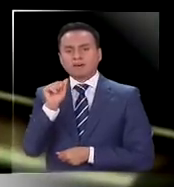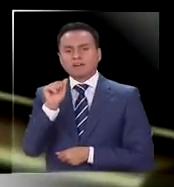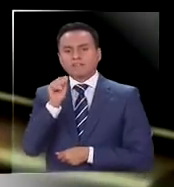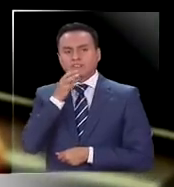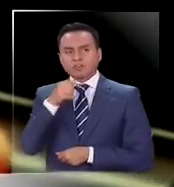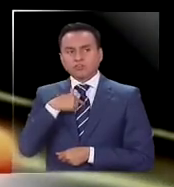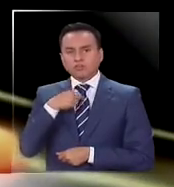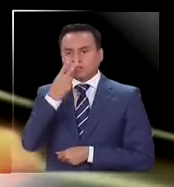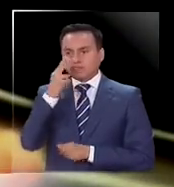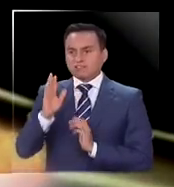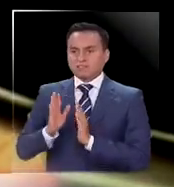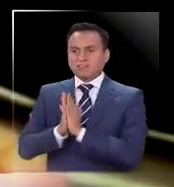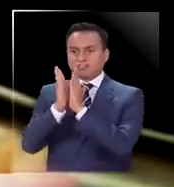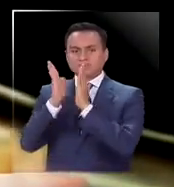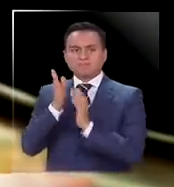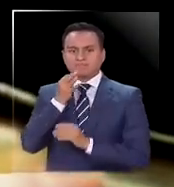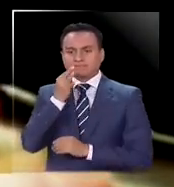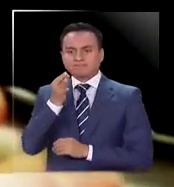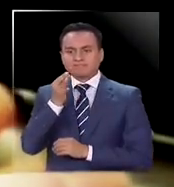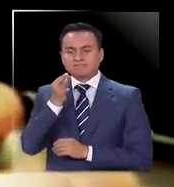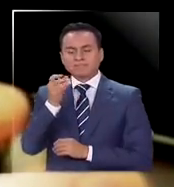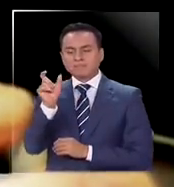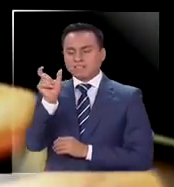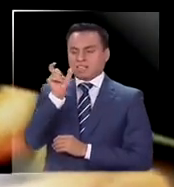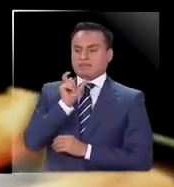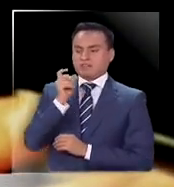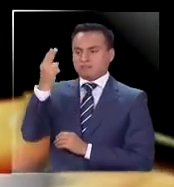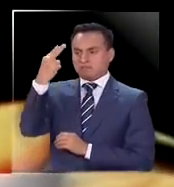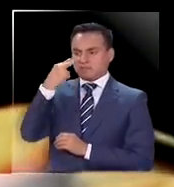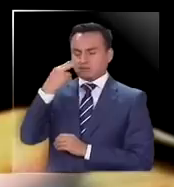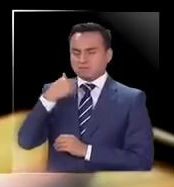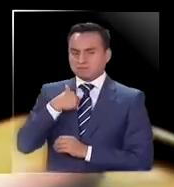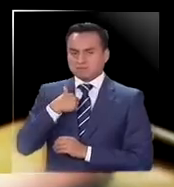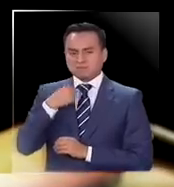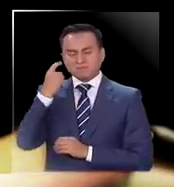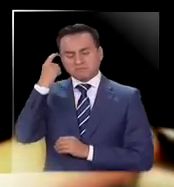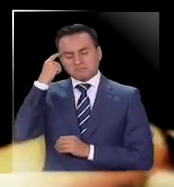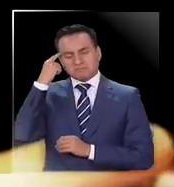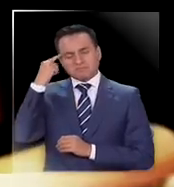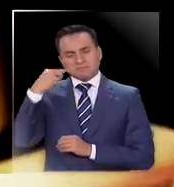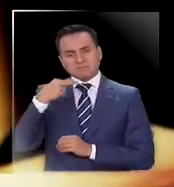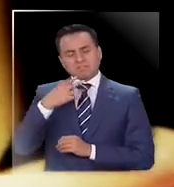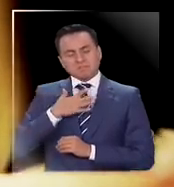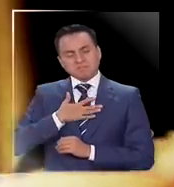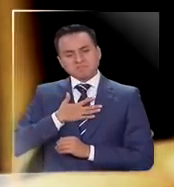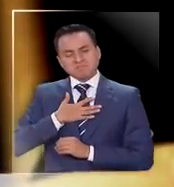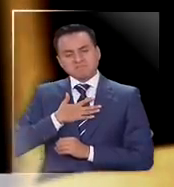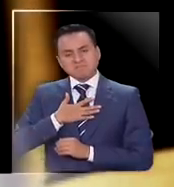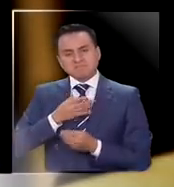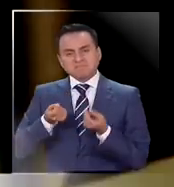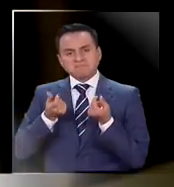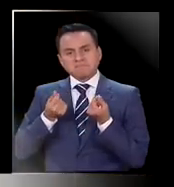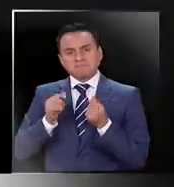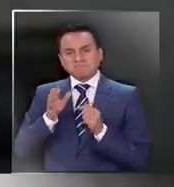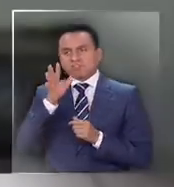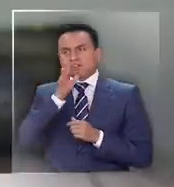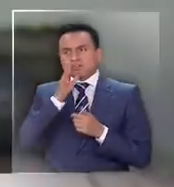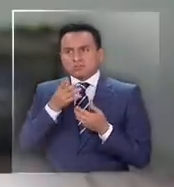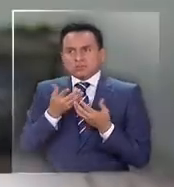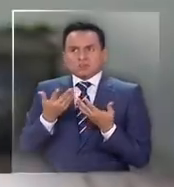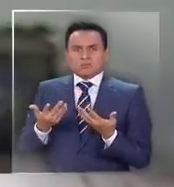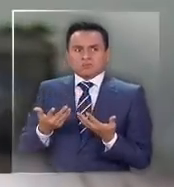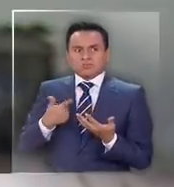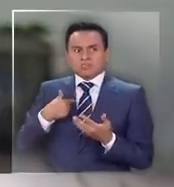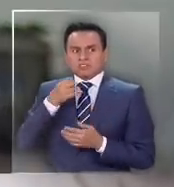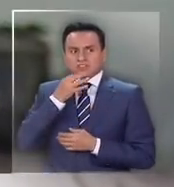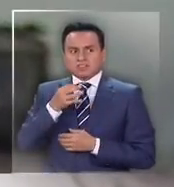este santo que me decían me dirigiera la palabra y se fijara en mí, para mí fue como, qué increíble, o sea, y